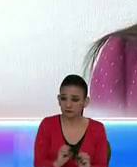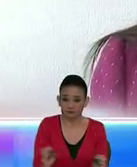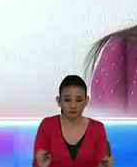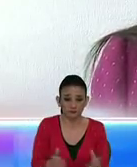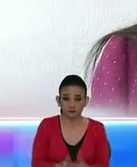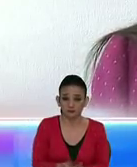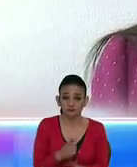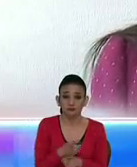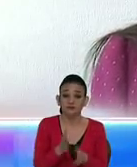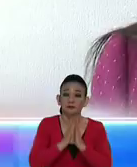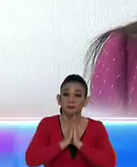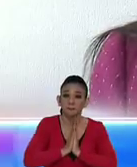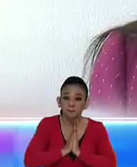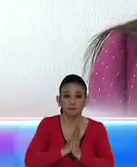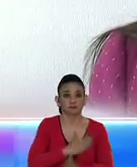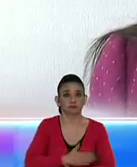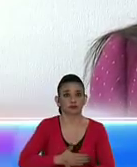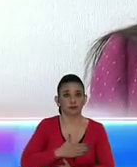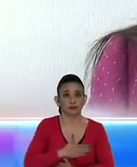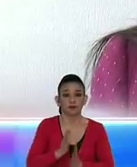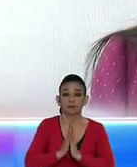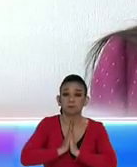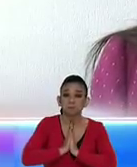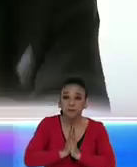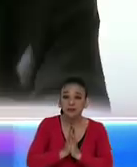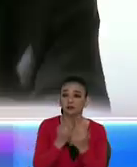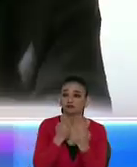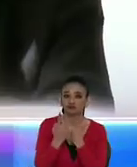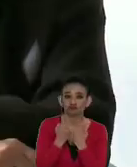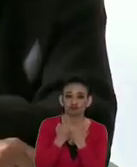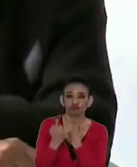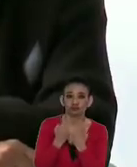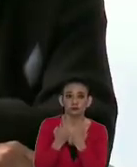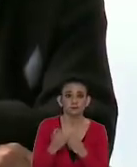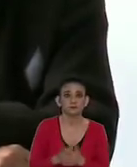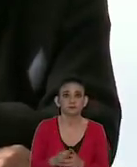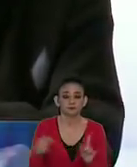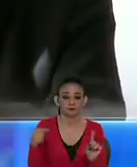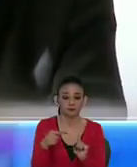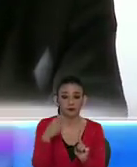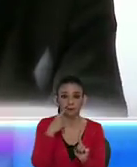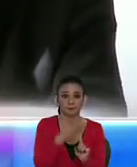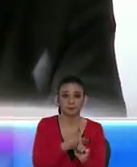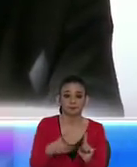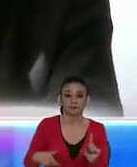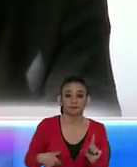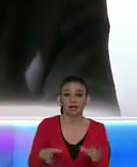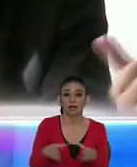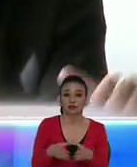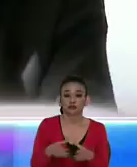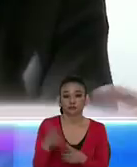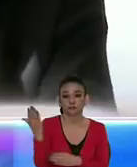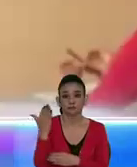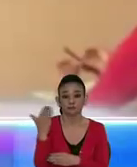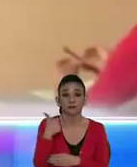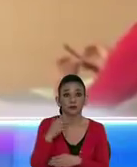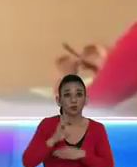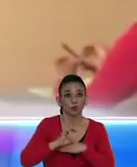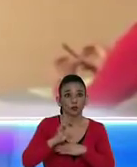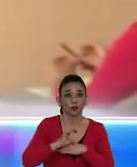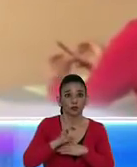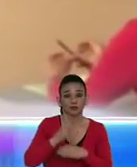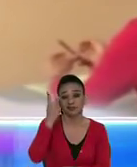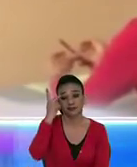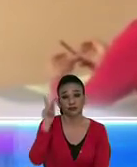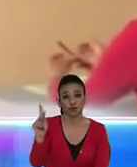instamos y llamamos al diálogo. Según Cristian Veloz, presidente de la Asociación de Profesores del Ecuador, la medida afectaría